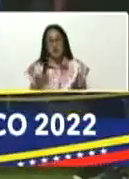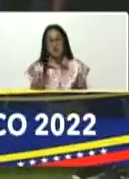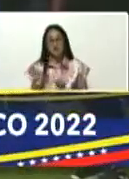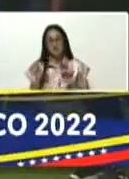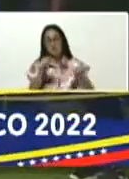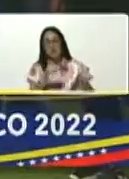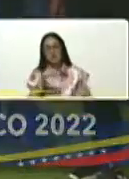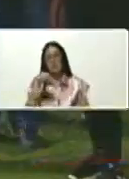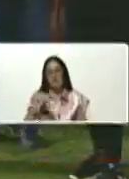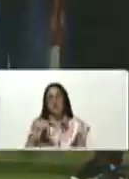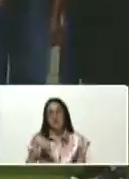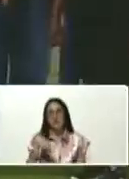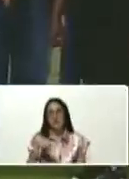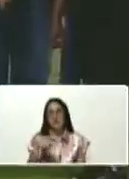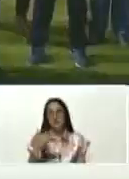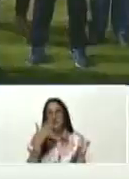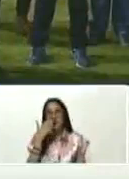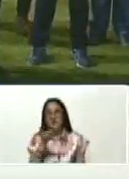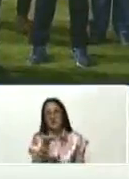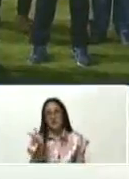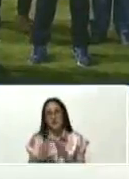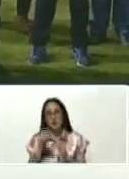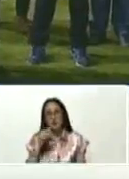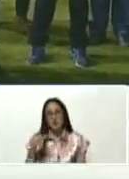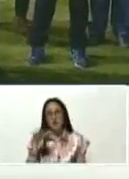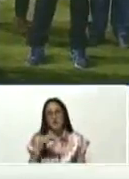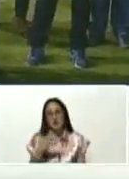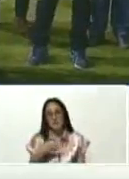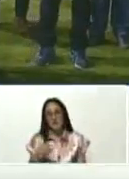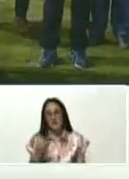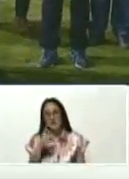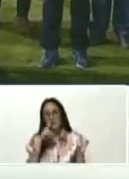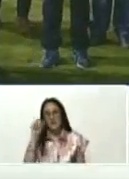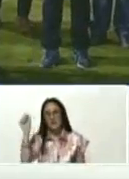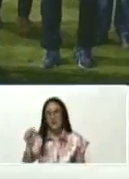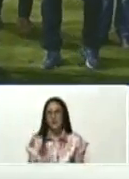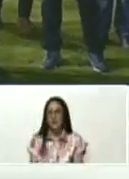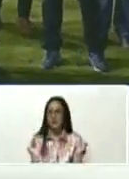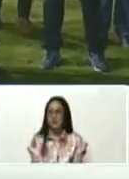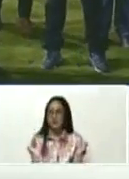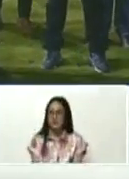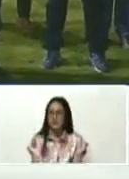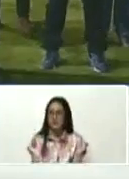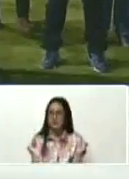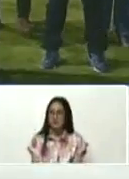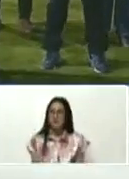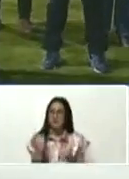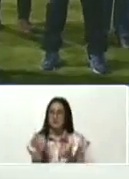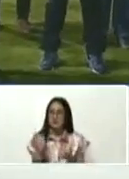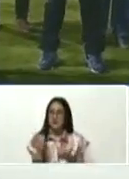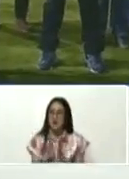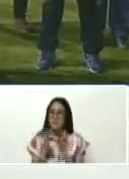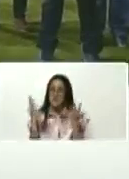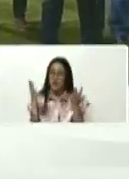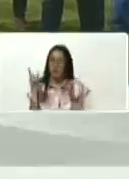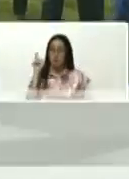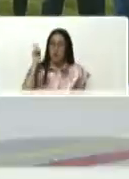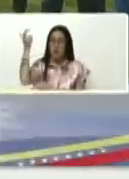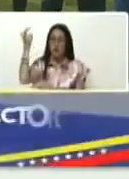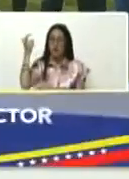pase aquí delante de todo este pueblo. Adelante, presidente. Bueno, excelente. También le damos un aplauso a Guárico.